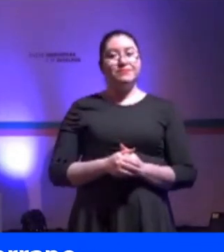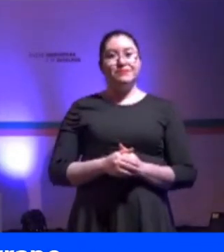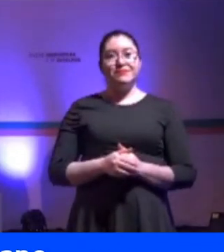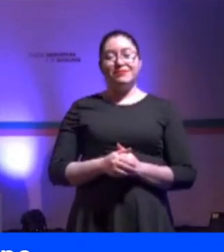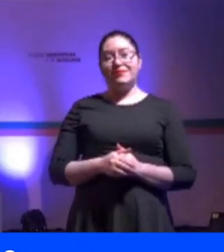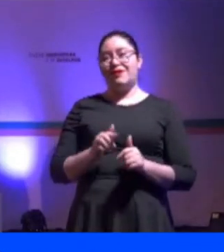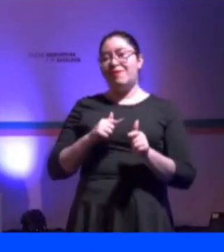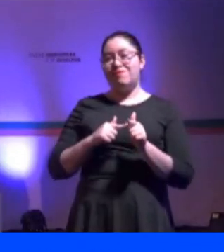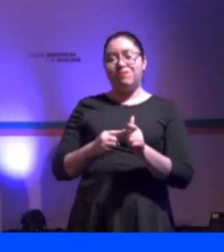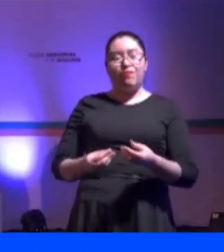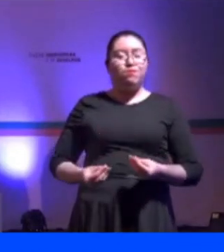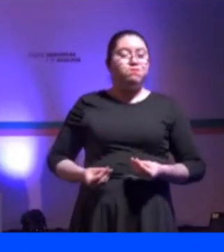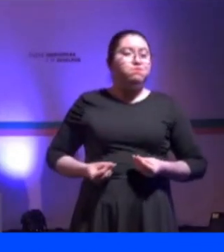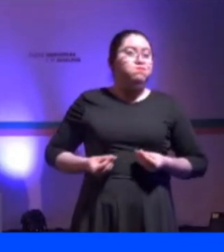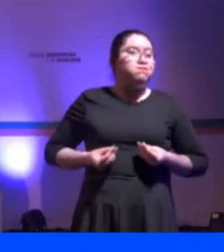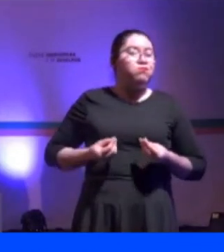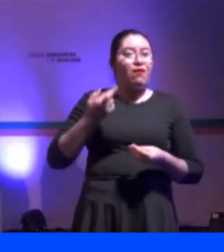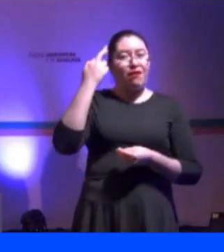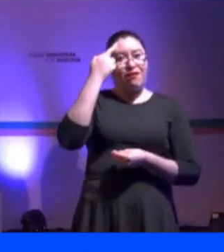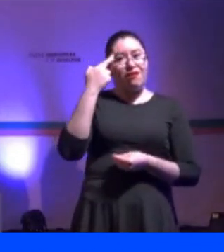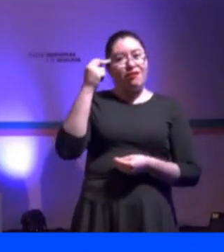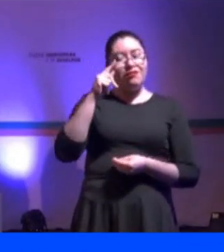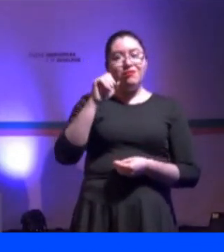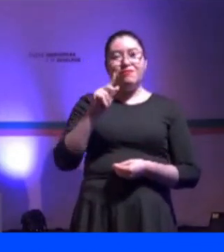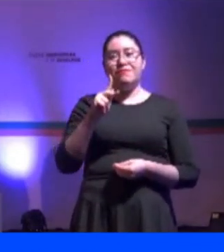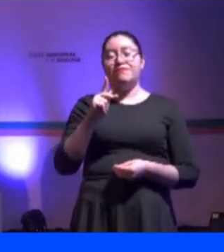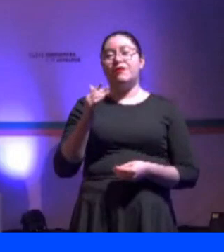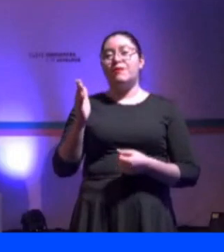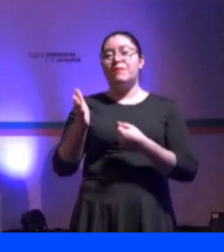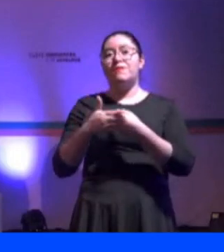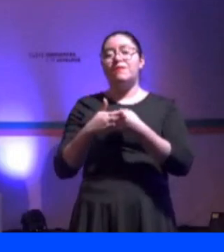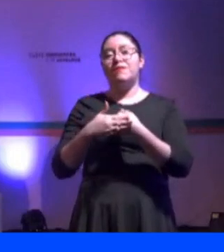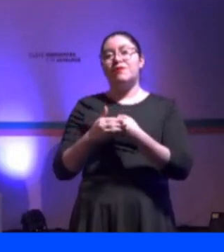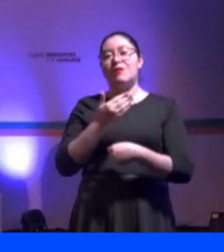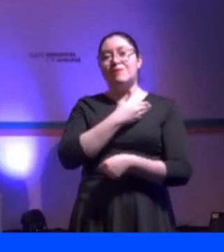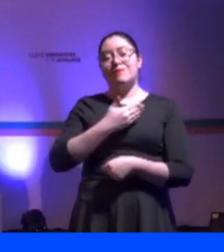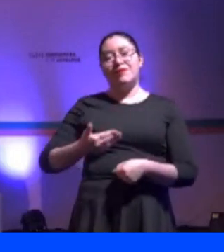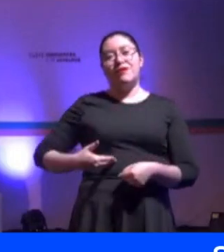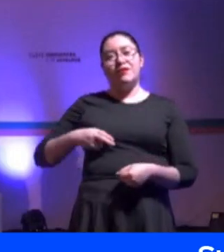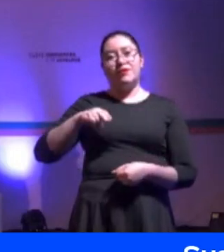CAC y larga vida al próximo presidente Noroña.